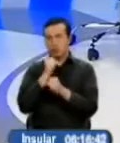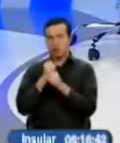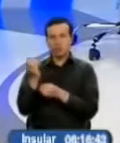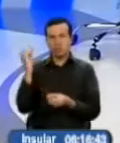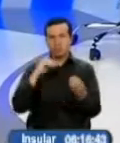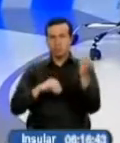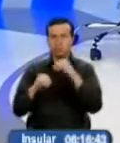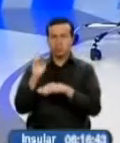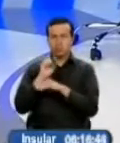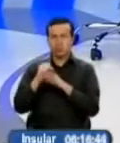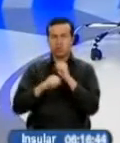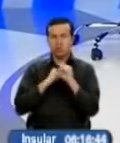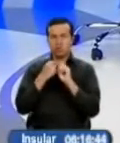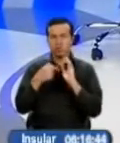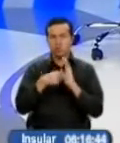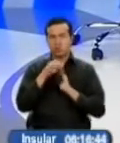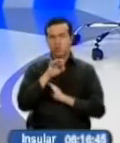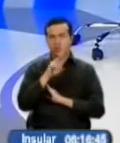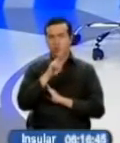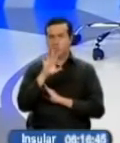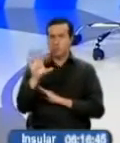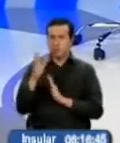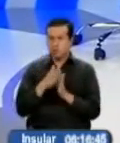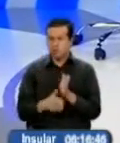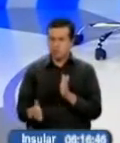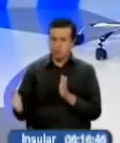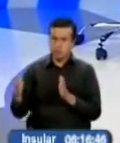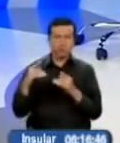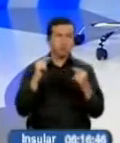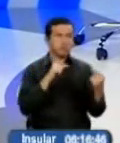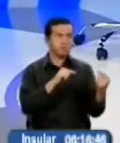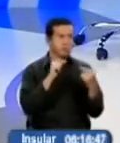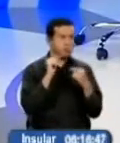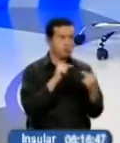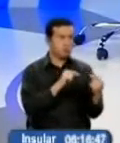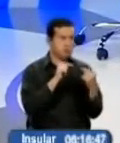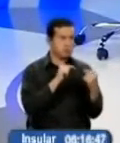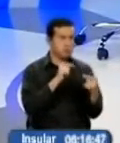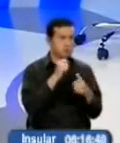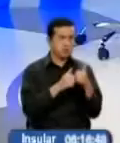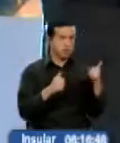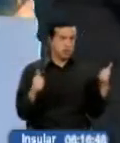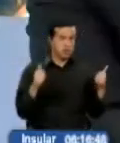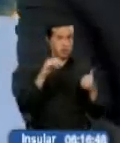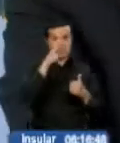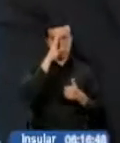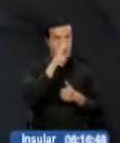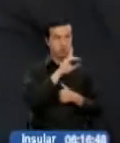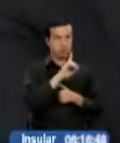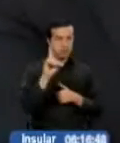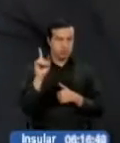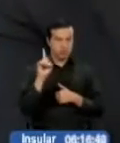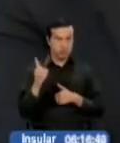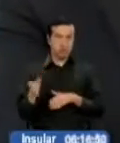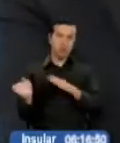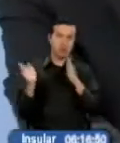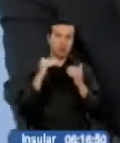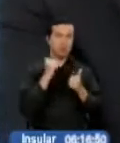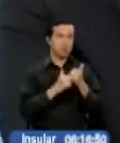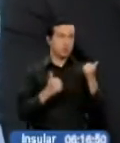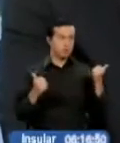en el Ecuador desde 1925. Y ahí está la pugna entre los candidatos de la derecha. Ahora, sí, vamos a los otros